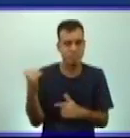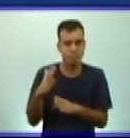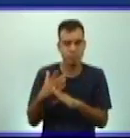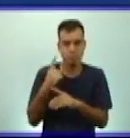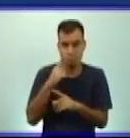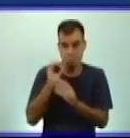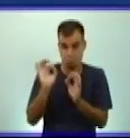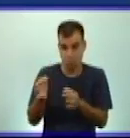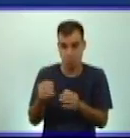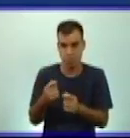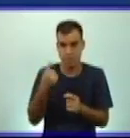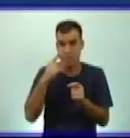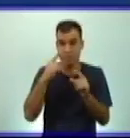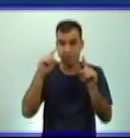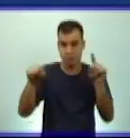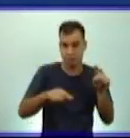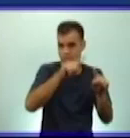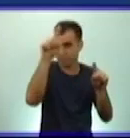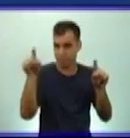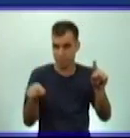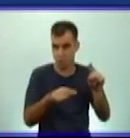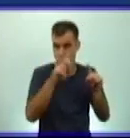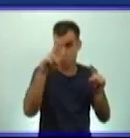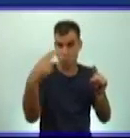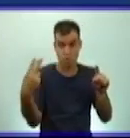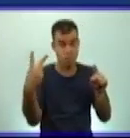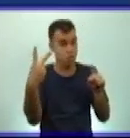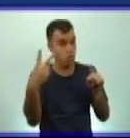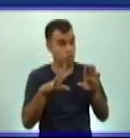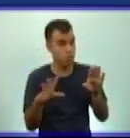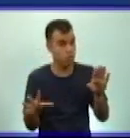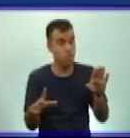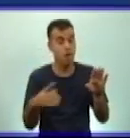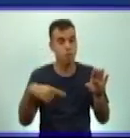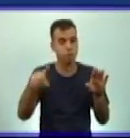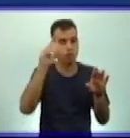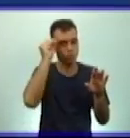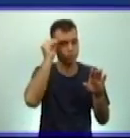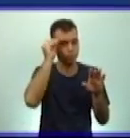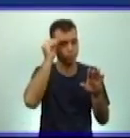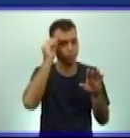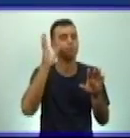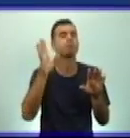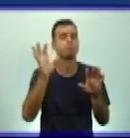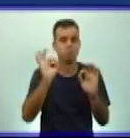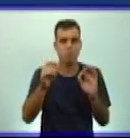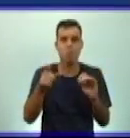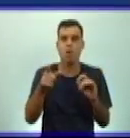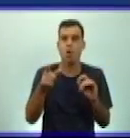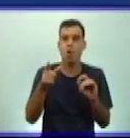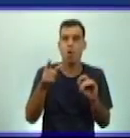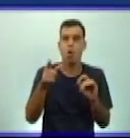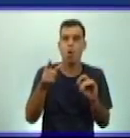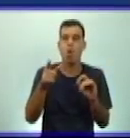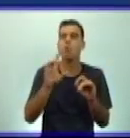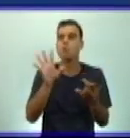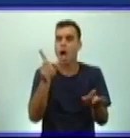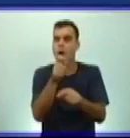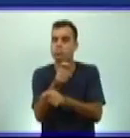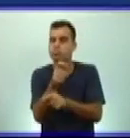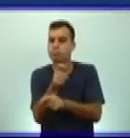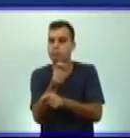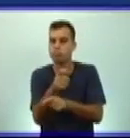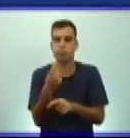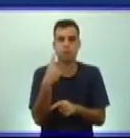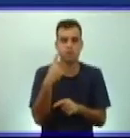el movimiento circunferencial en la unidad número 2 que ustedes estudiaron tienen nociones de estas magnitudes físicas que se les va a estar analizando hoy